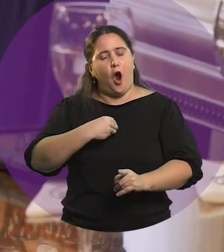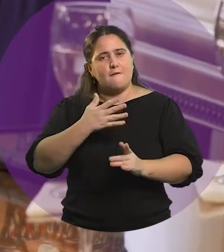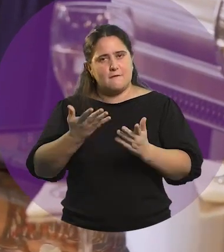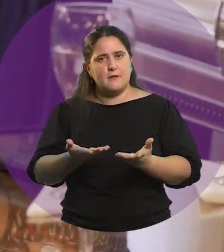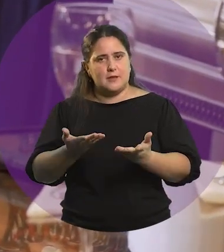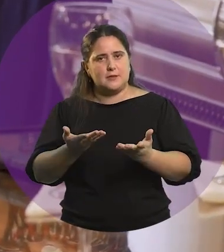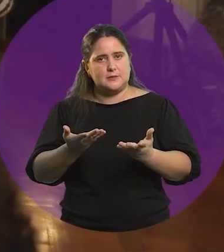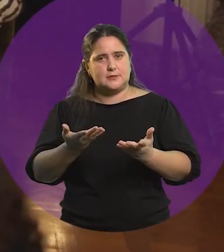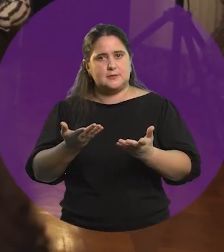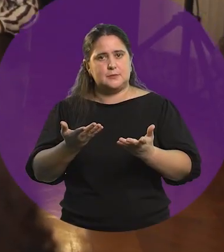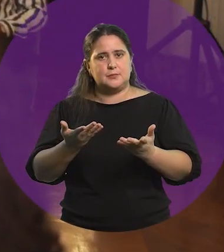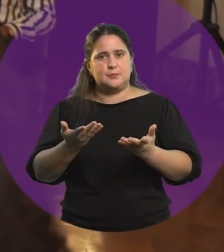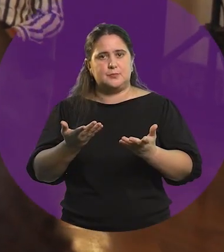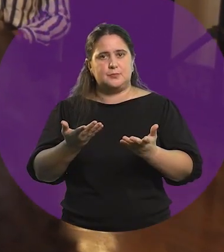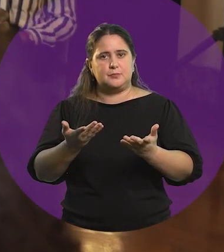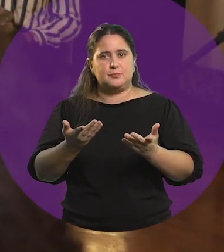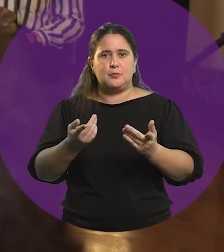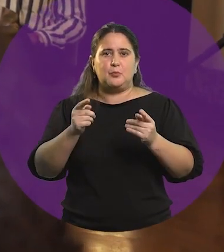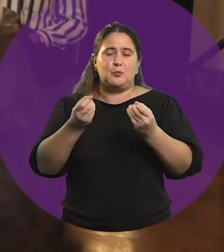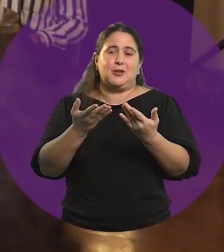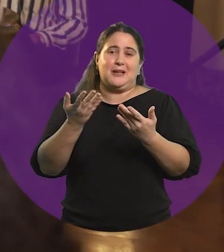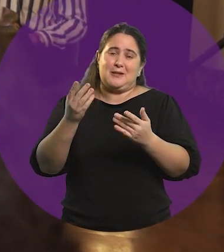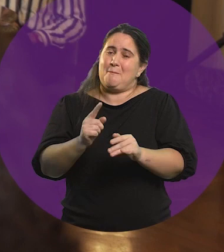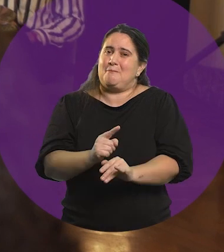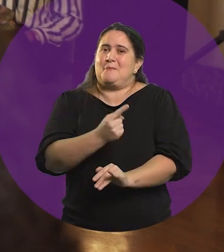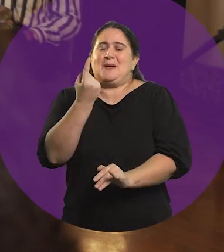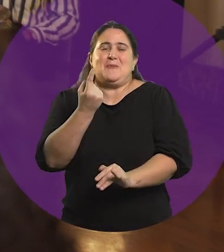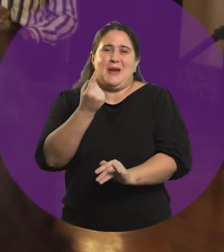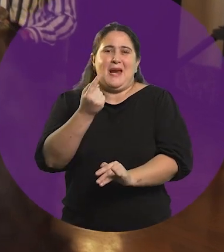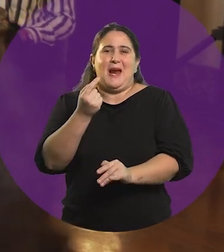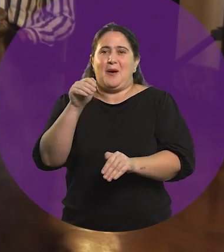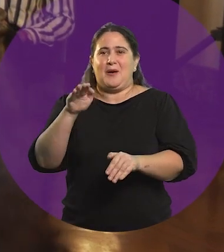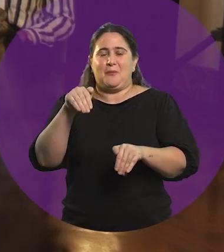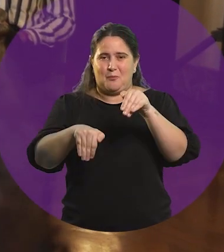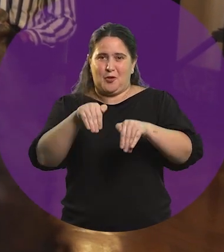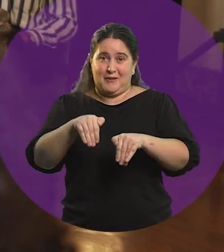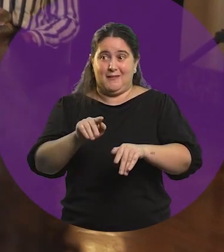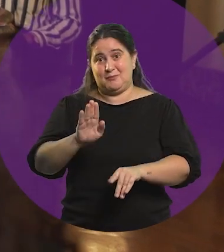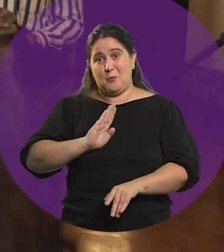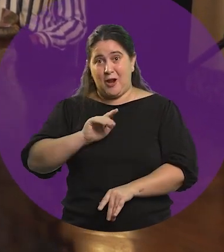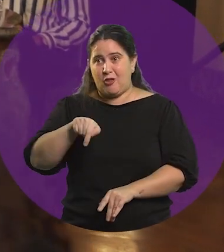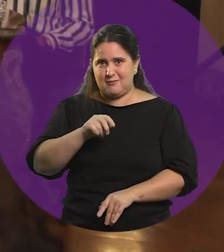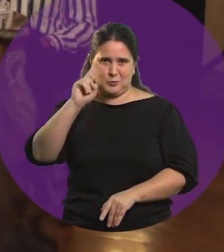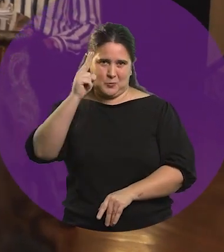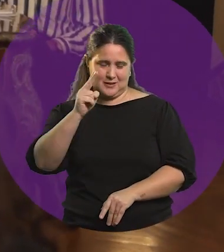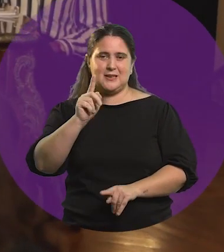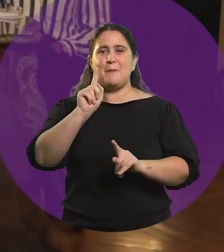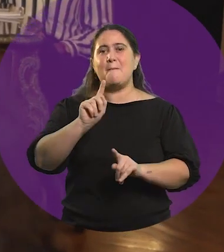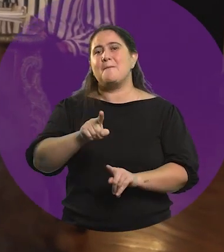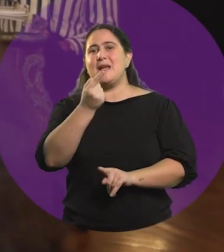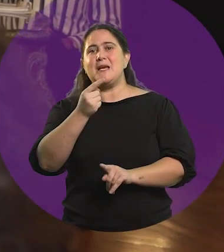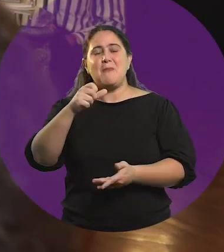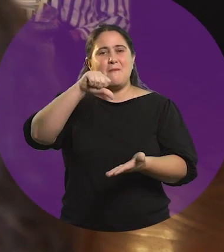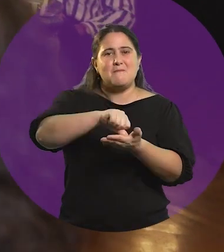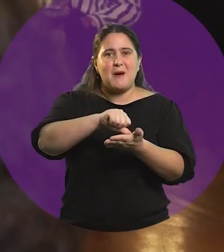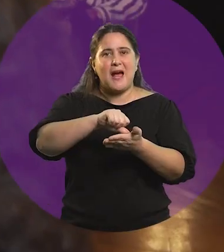esa lógica por haber sido las primeras en votar, las primeras en